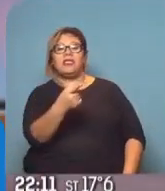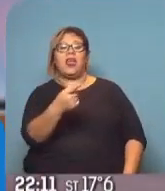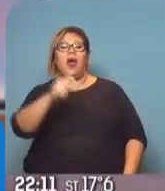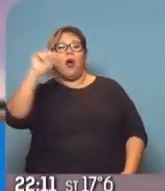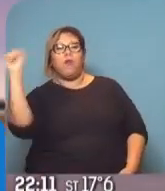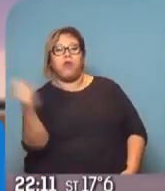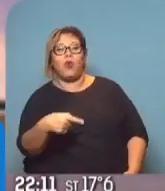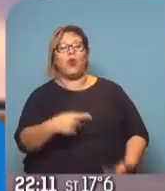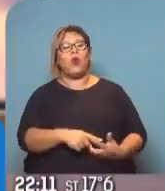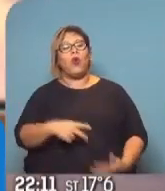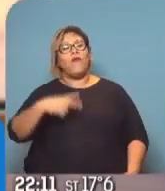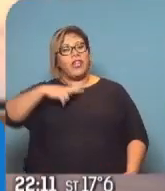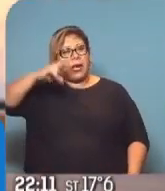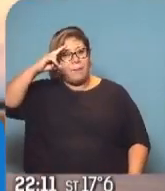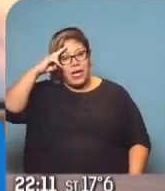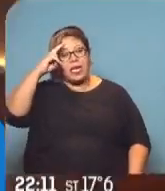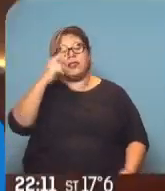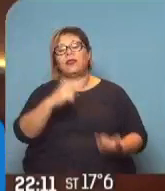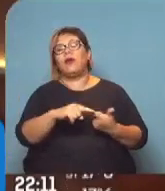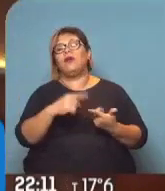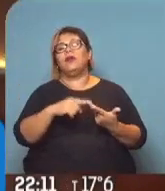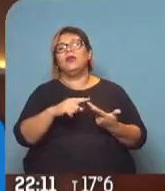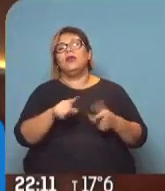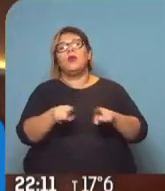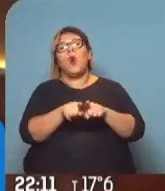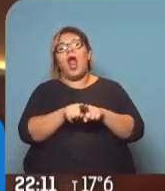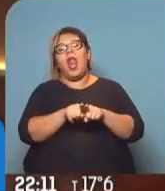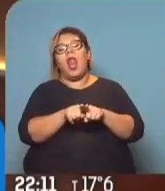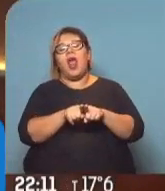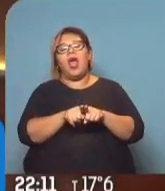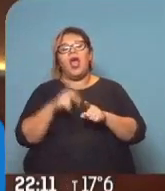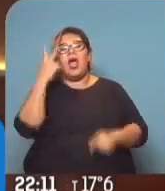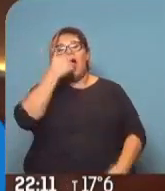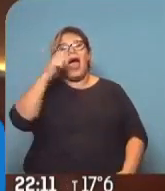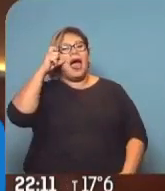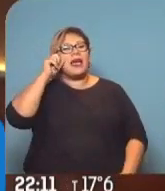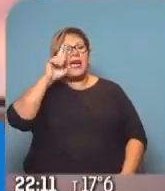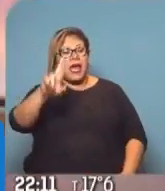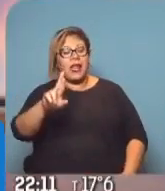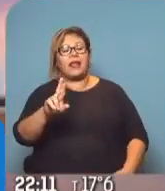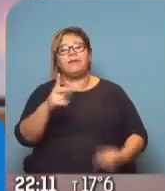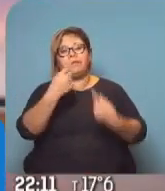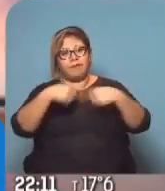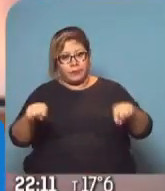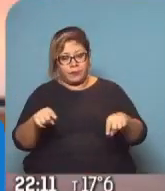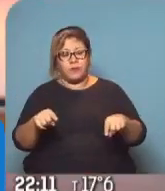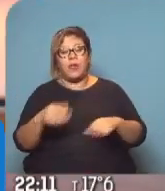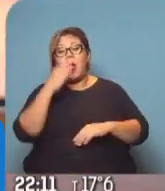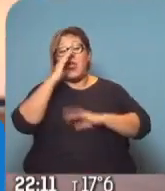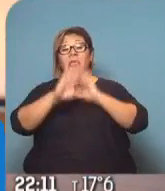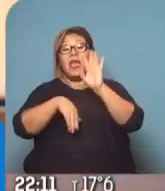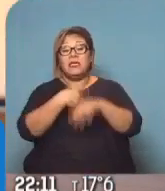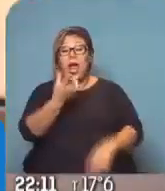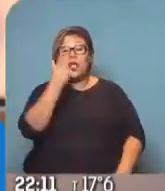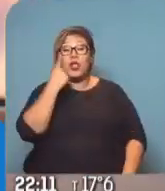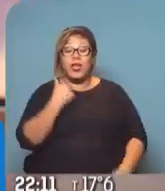de irrespetuoso, de hacker y qué sé yo. Y el día antes de la decisión del presidente